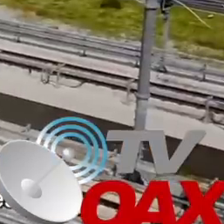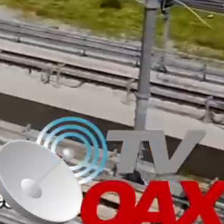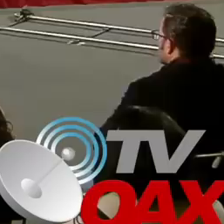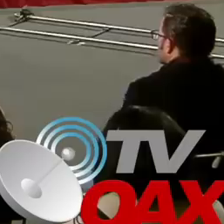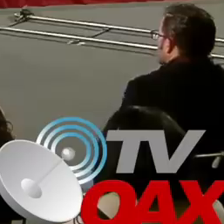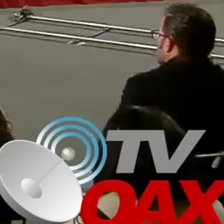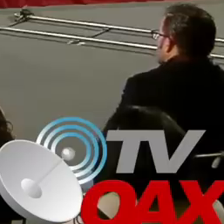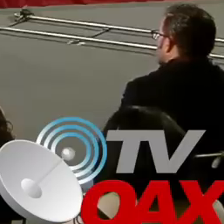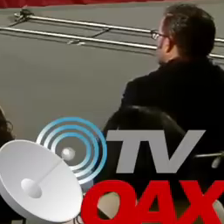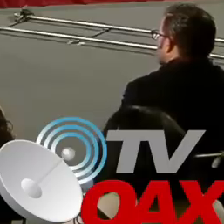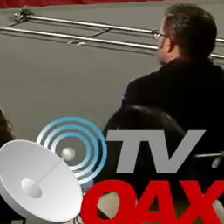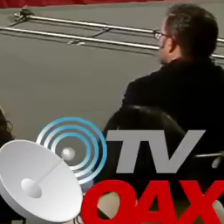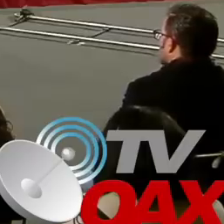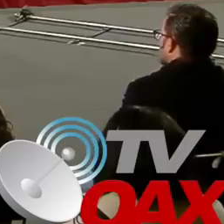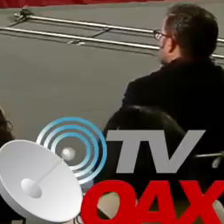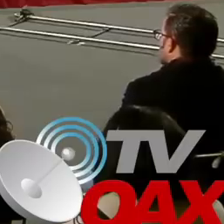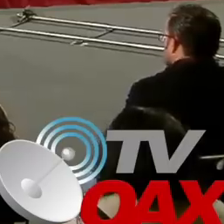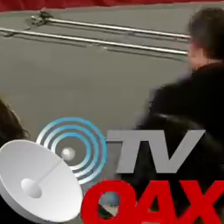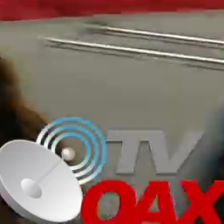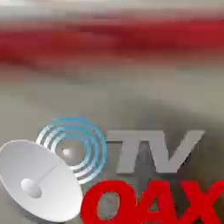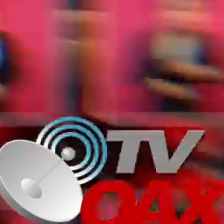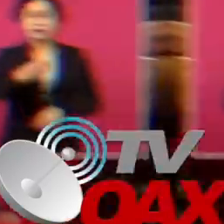Infraestructura, Comunicaciones y Transportes.